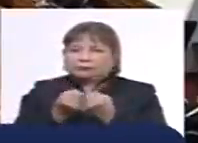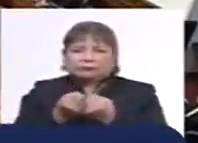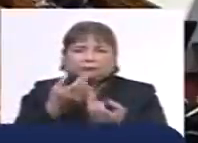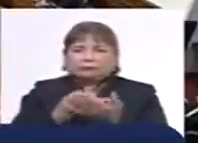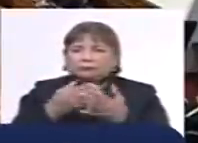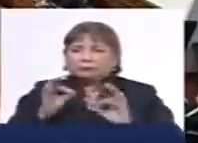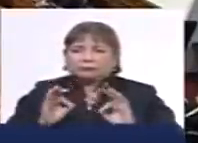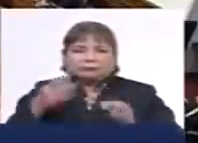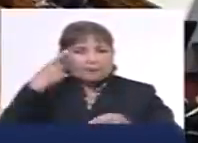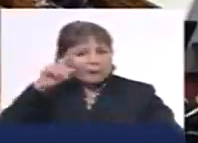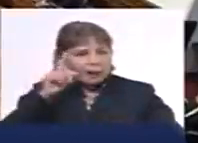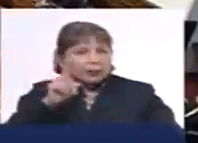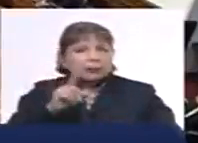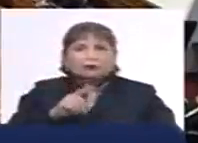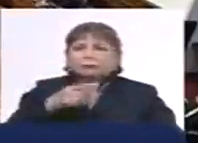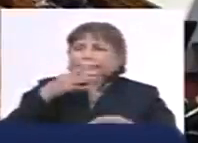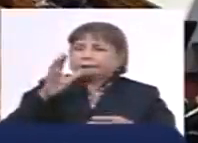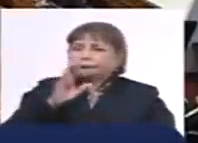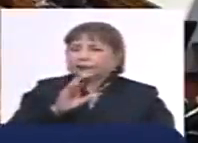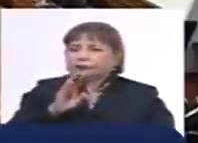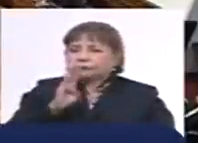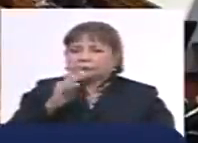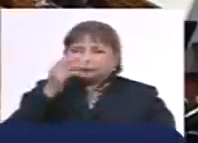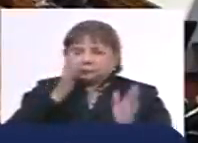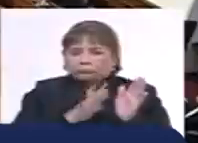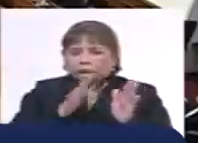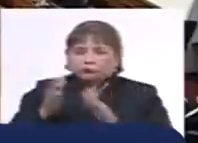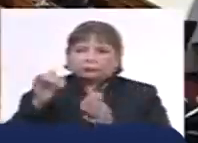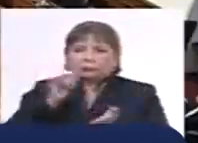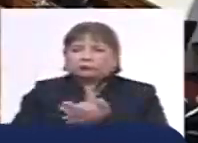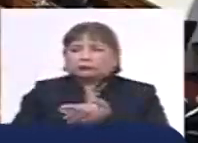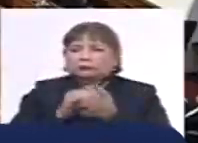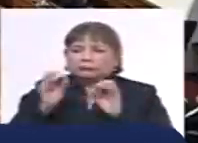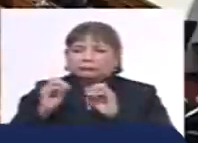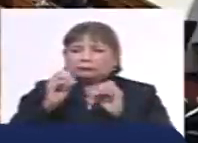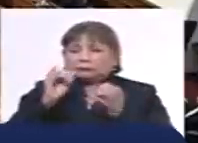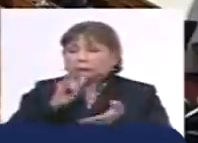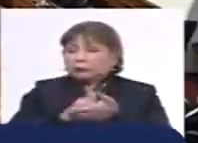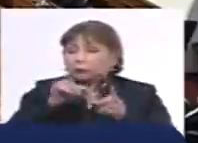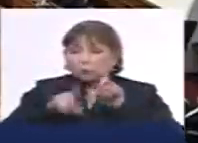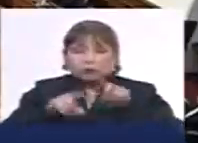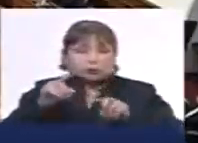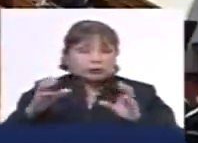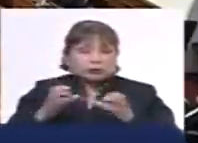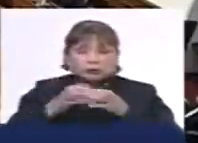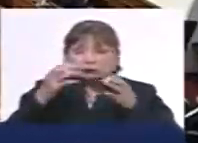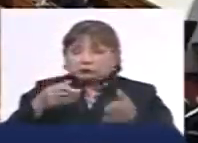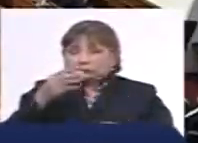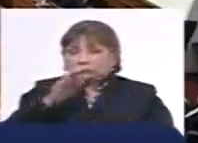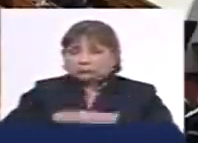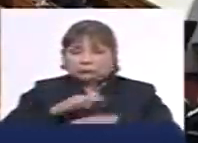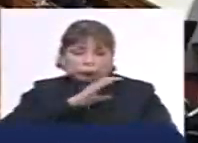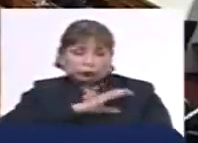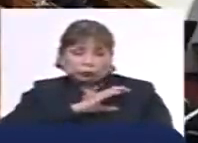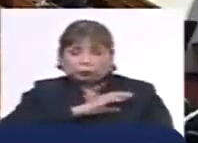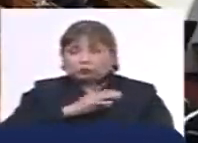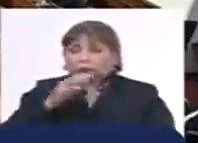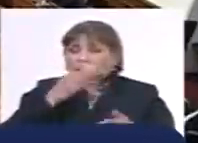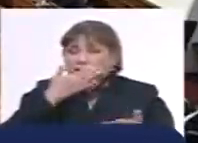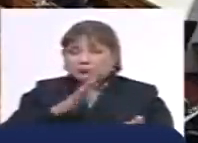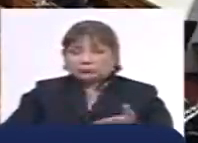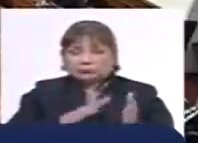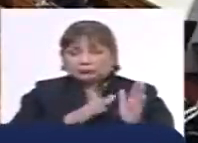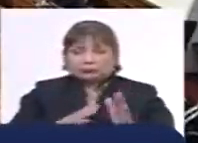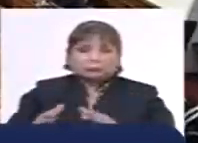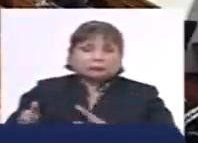Está facultado para, inciso B, imponer el orden en las sesiones. Si cualquier congresista impide con su conducta el normal desarrollo de la